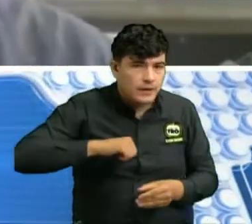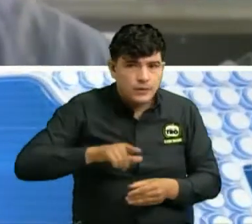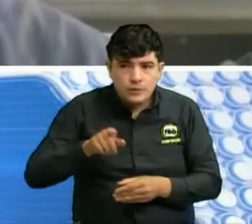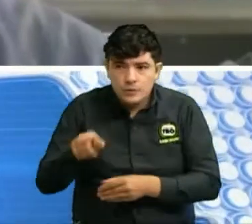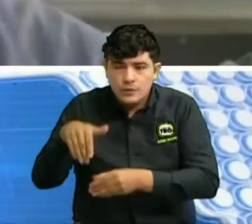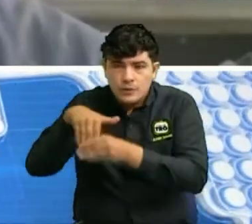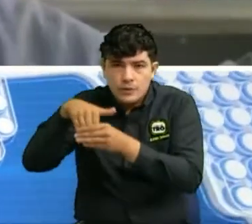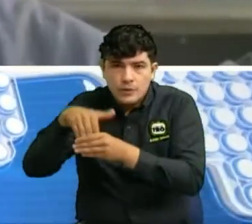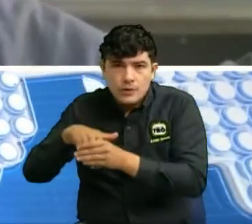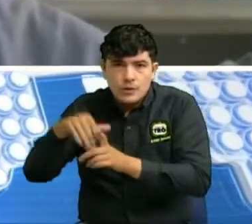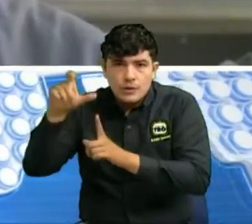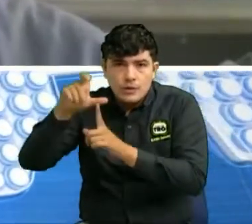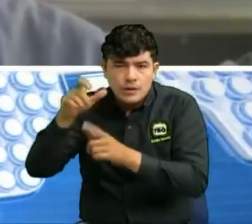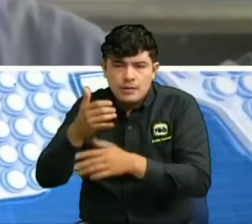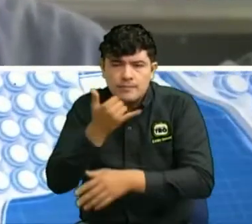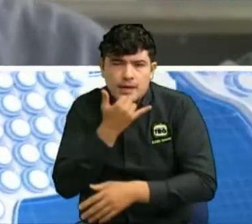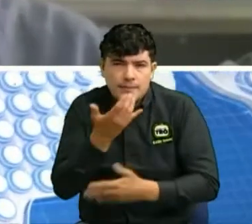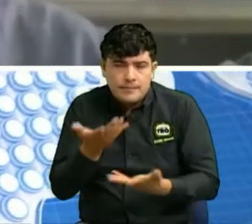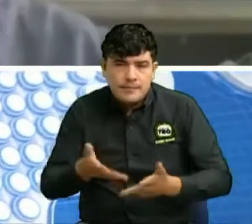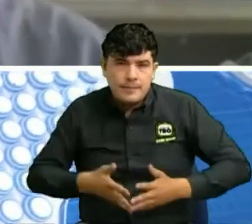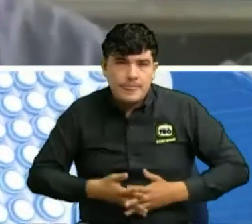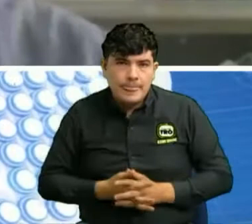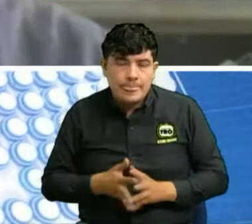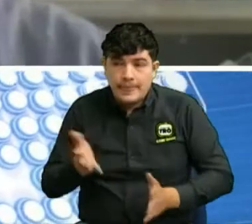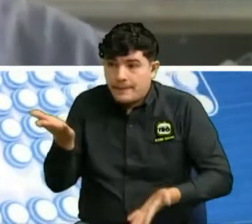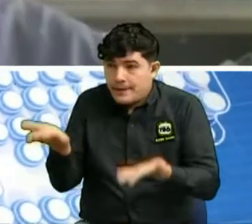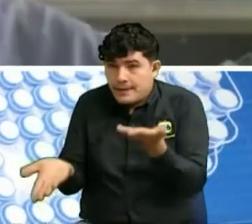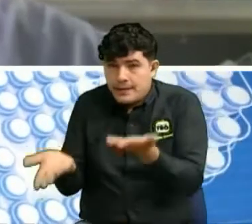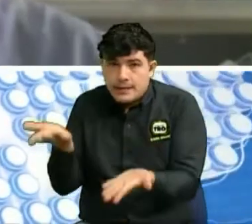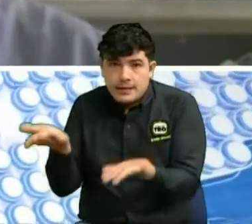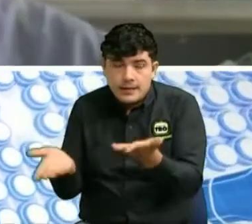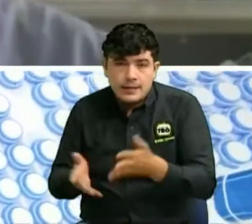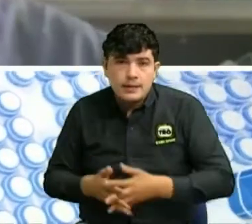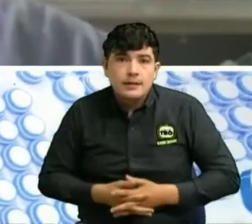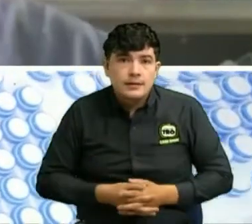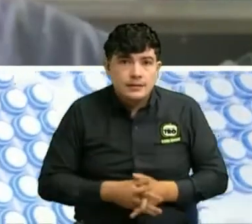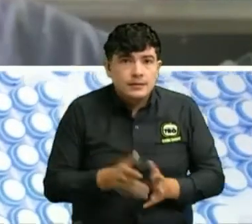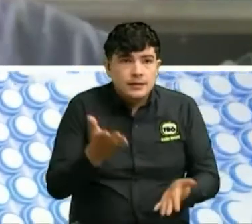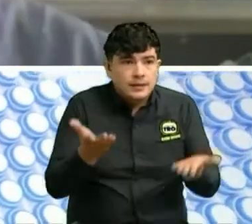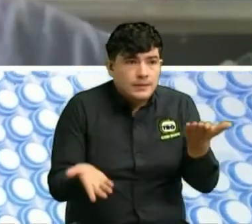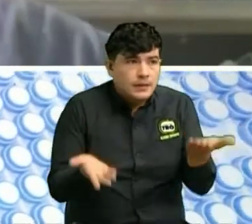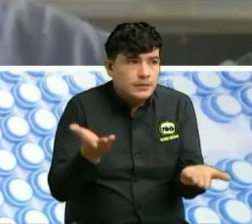Colpensiones? Bueno, depende. Depende.